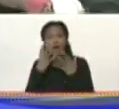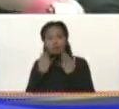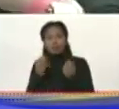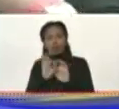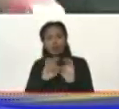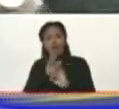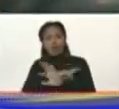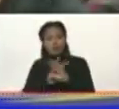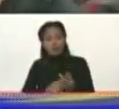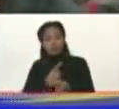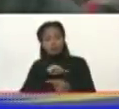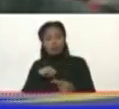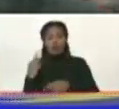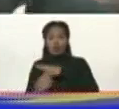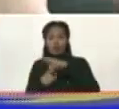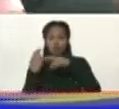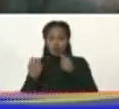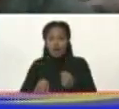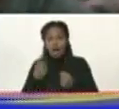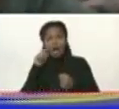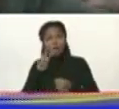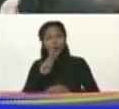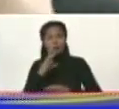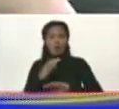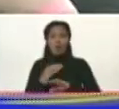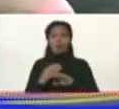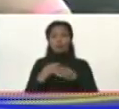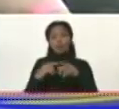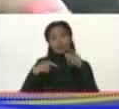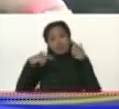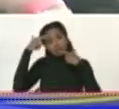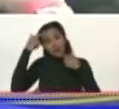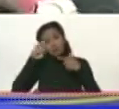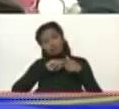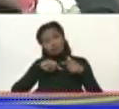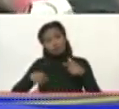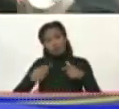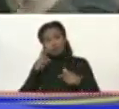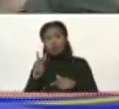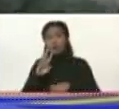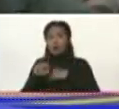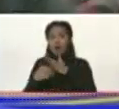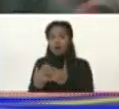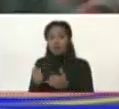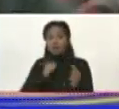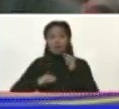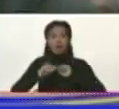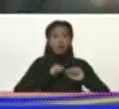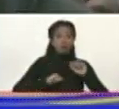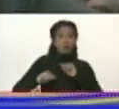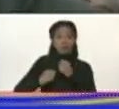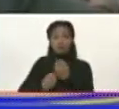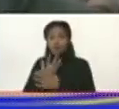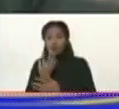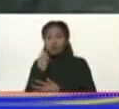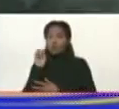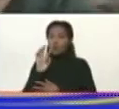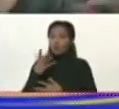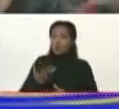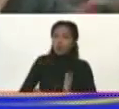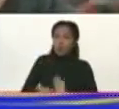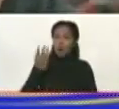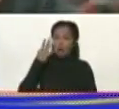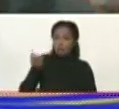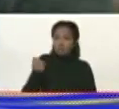las fuerzas revolucionarias, desde la izquierda, desde los movimientos progresistas, la importancia de entender